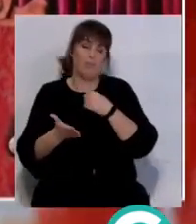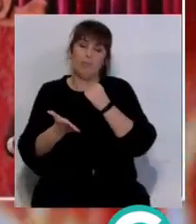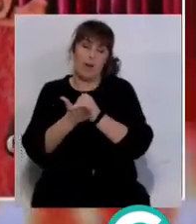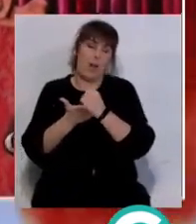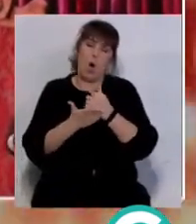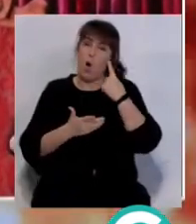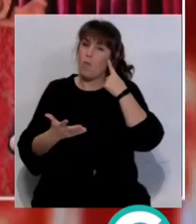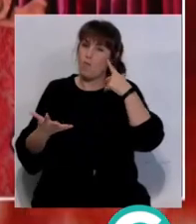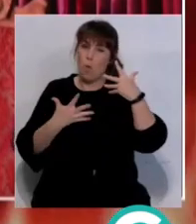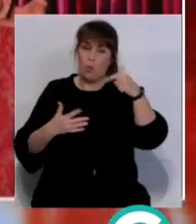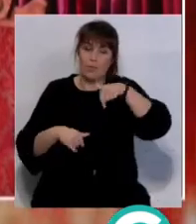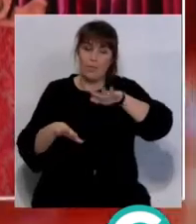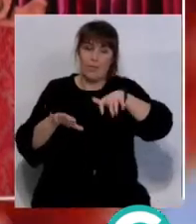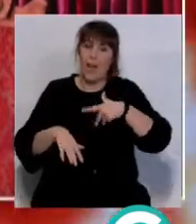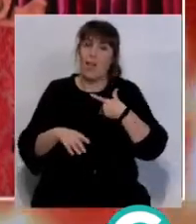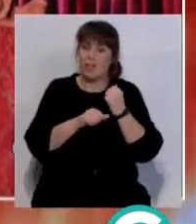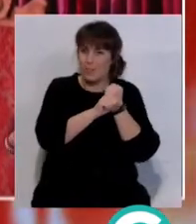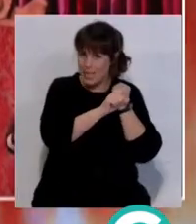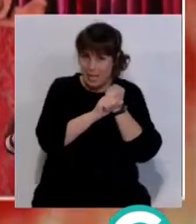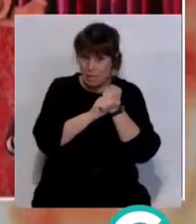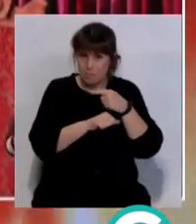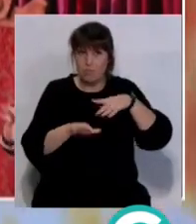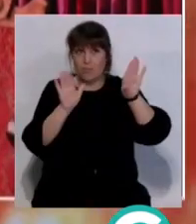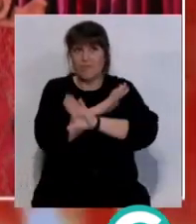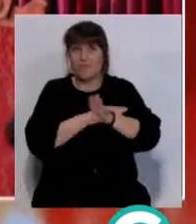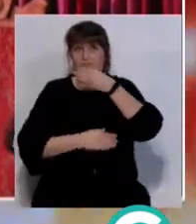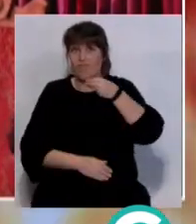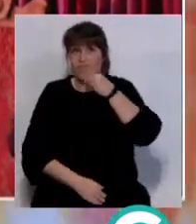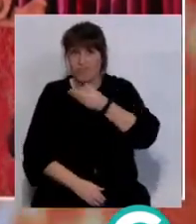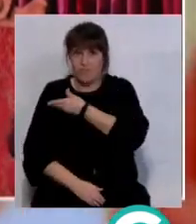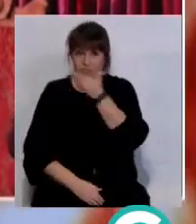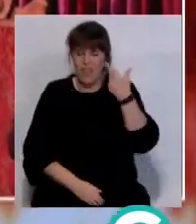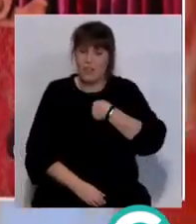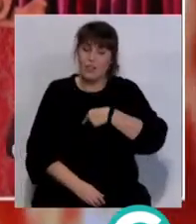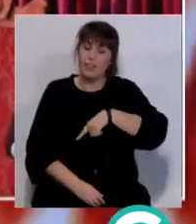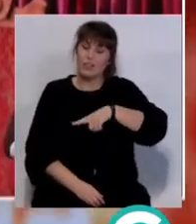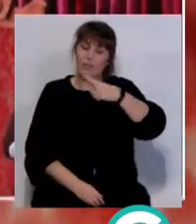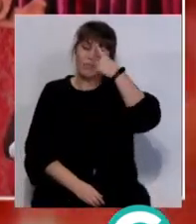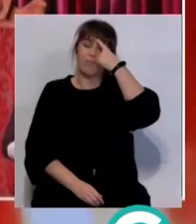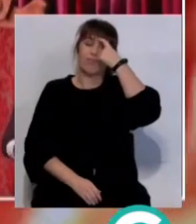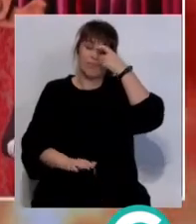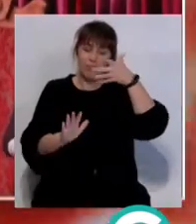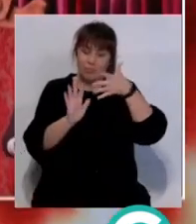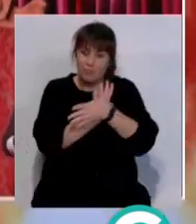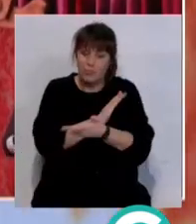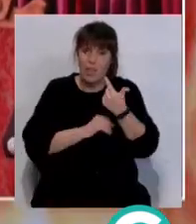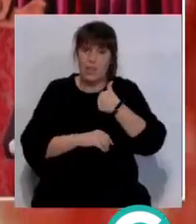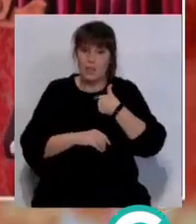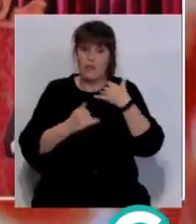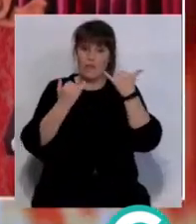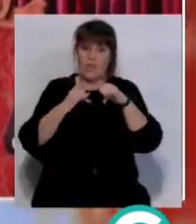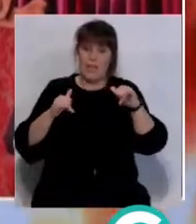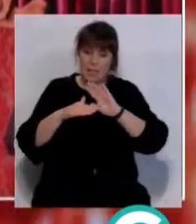pueblo. ¡Qué bonita noche esta! Que guardaré en mi retina cuando acabé con la